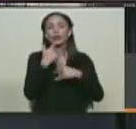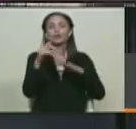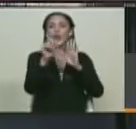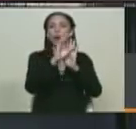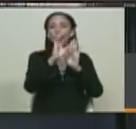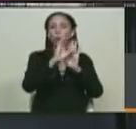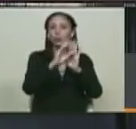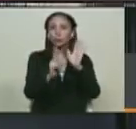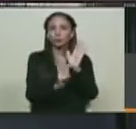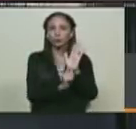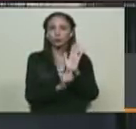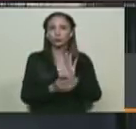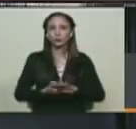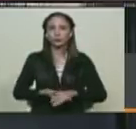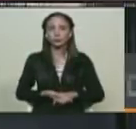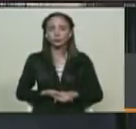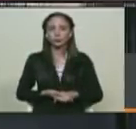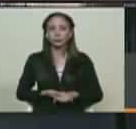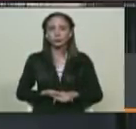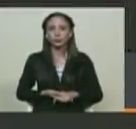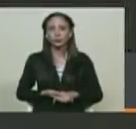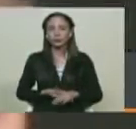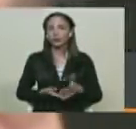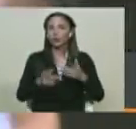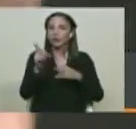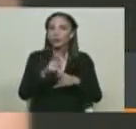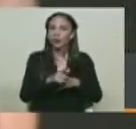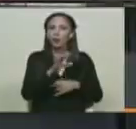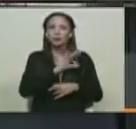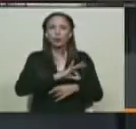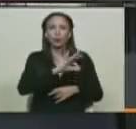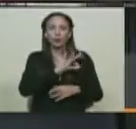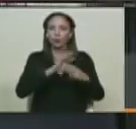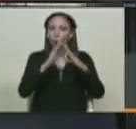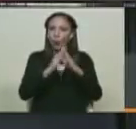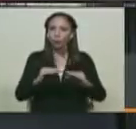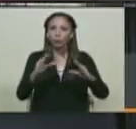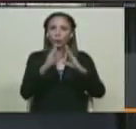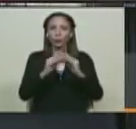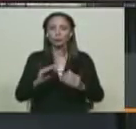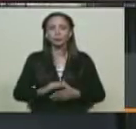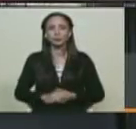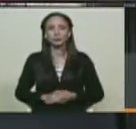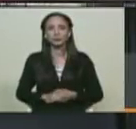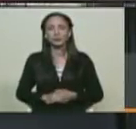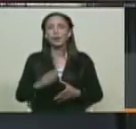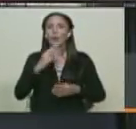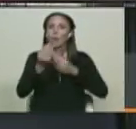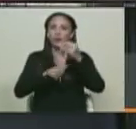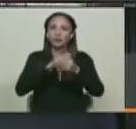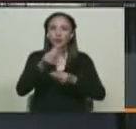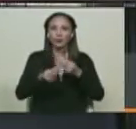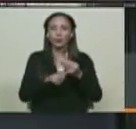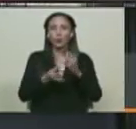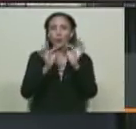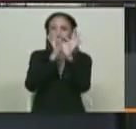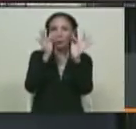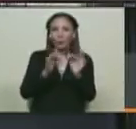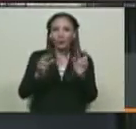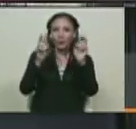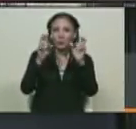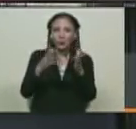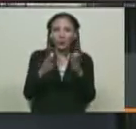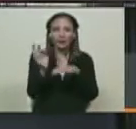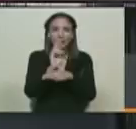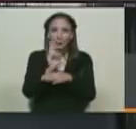Constitución, la seguridad social. Y vamos creando nuevas fórmulas